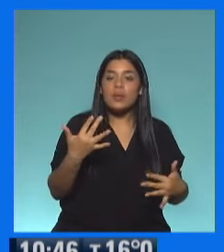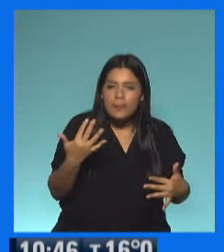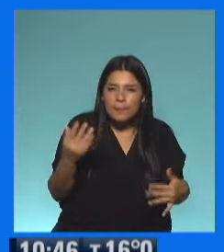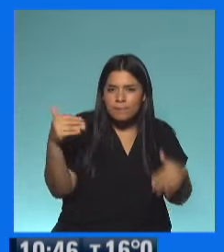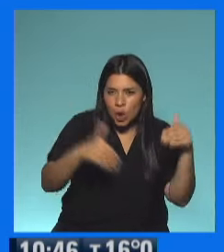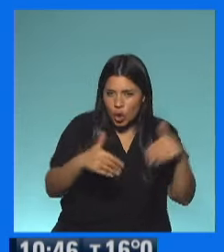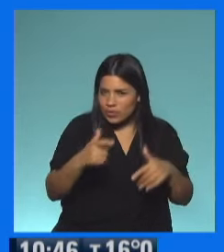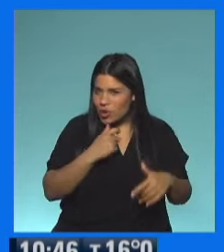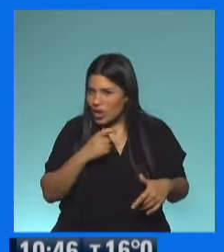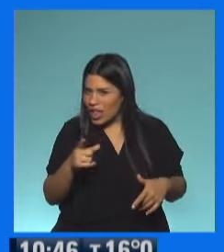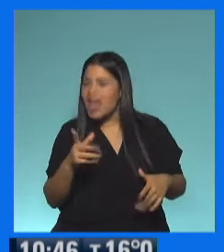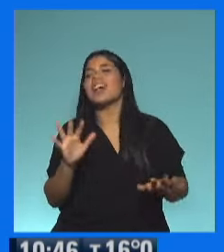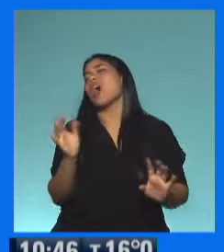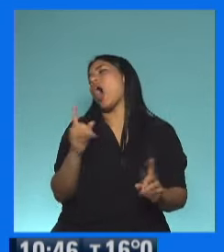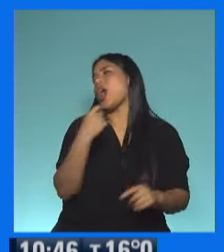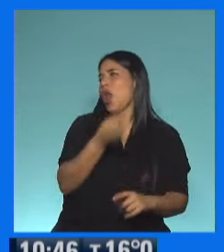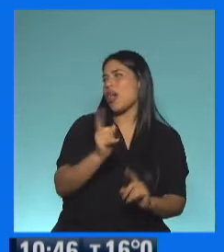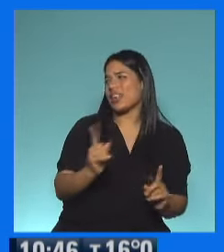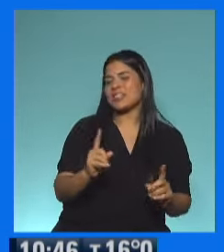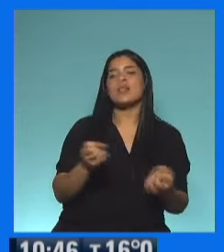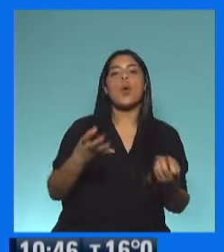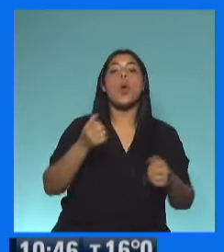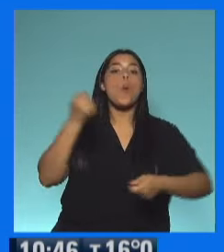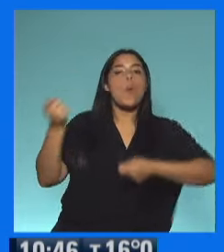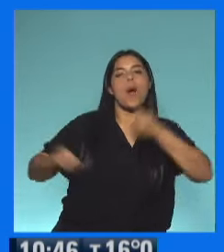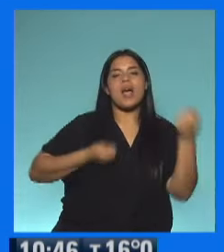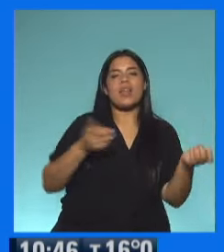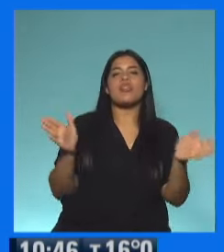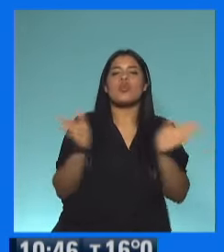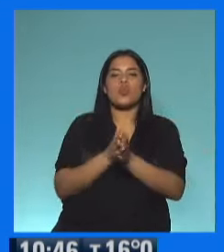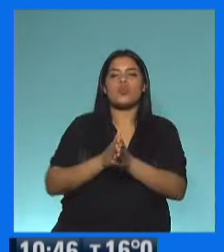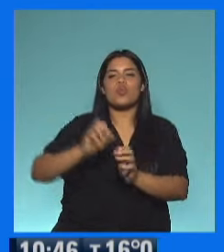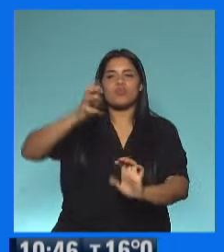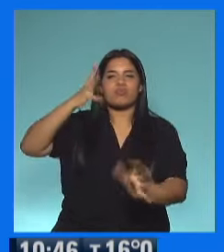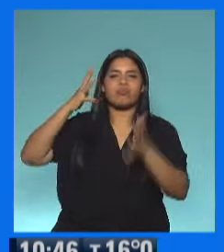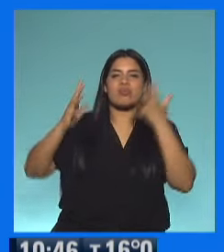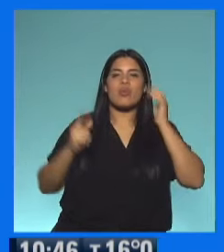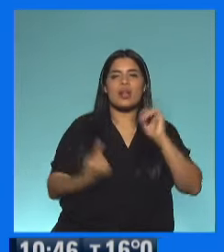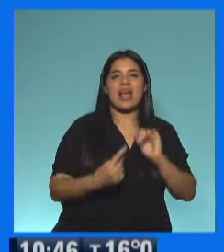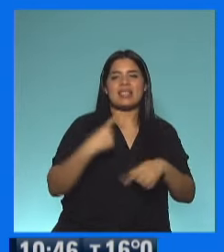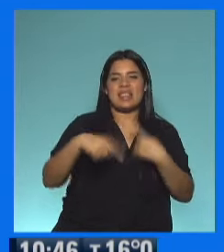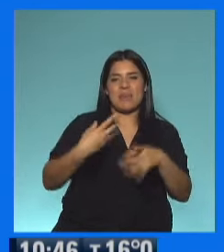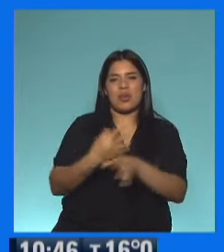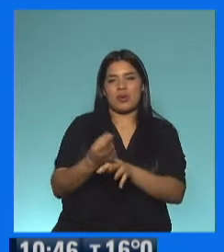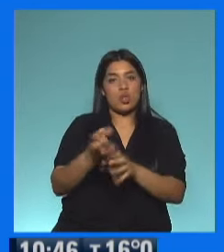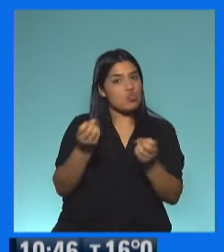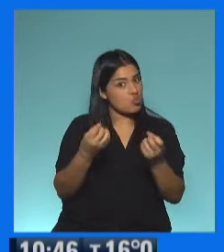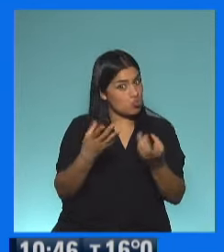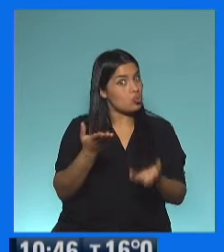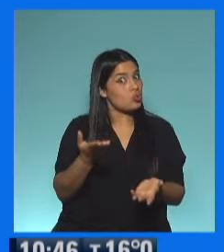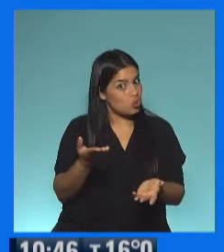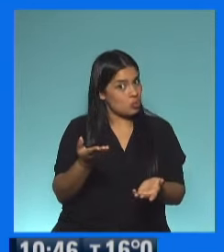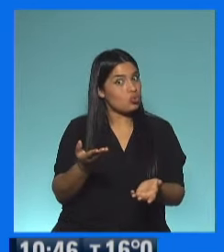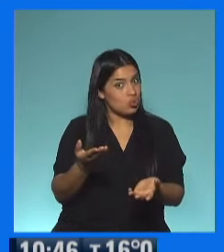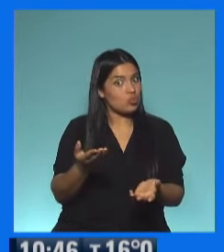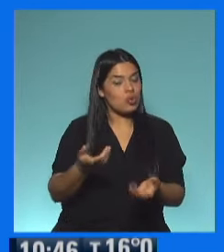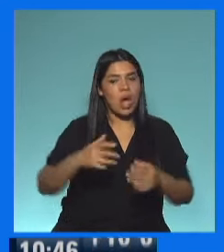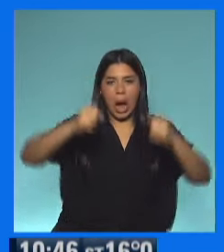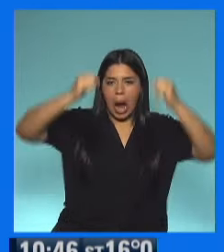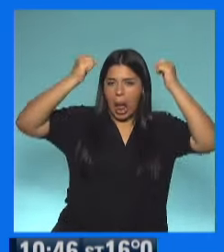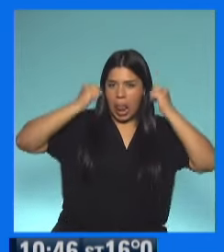dijo. Bailando con la murga de Seguimos Educando a Agustina. Mirá cómo baila. Está hermosa. Re murguera. Quizás, la